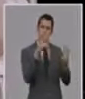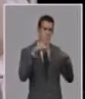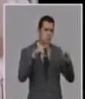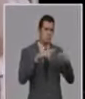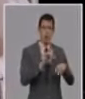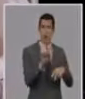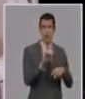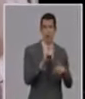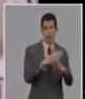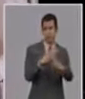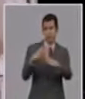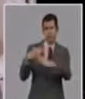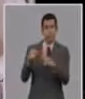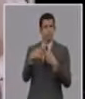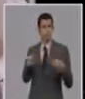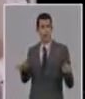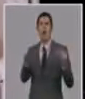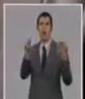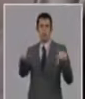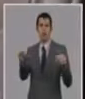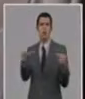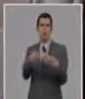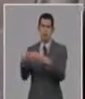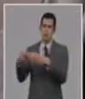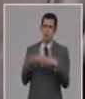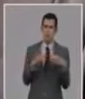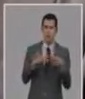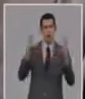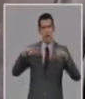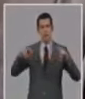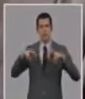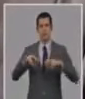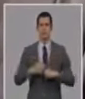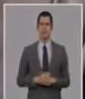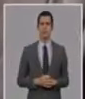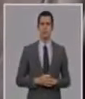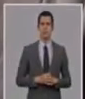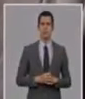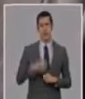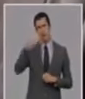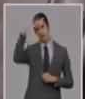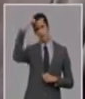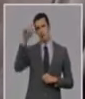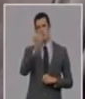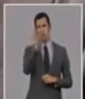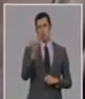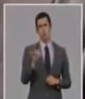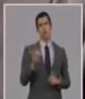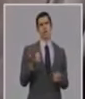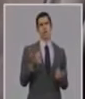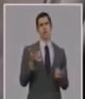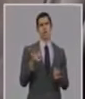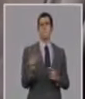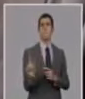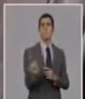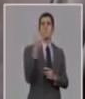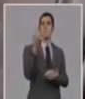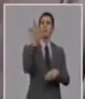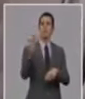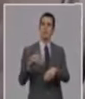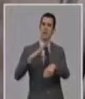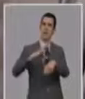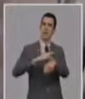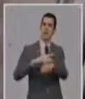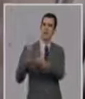Me gustaría traer algunas de ellas. Pues, en este caso, Danielito, cuando entra el paciente, es un paciente de COVID-19. Exacto. Cuando